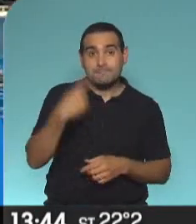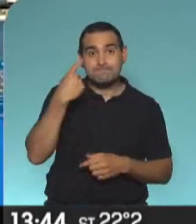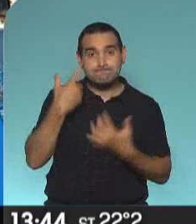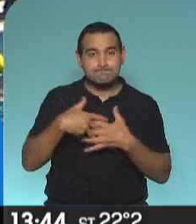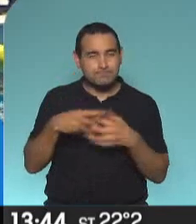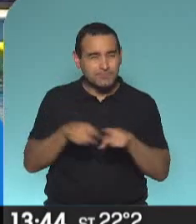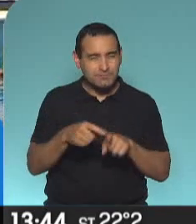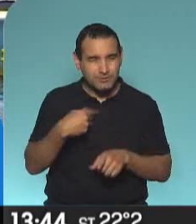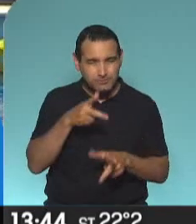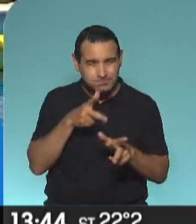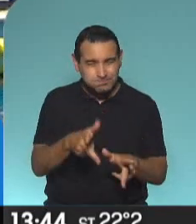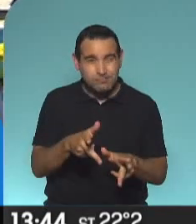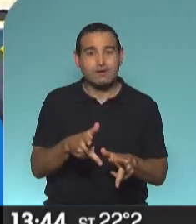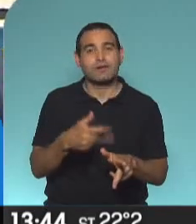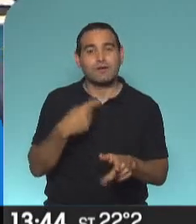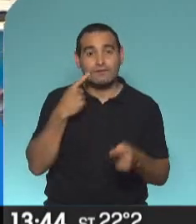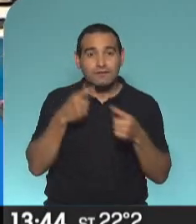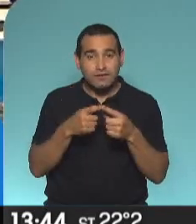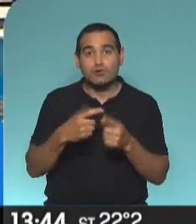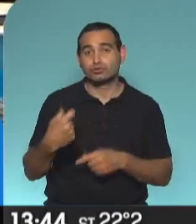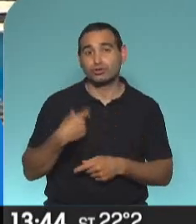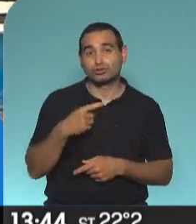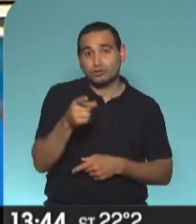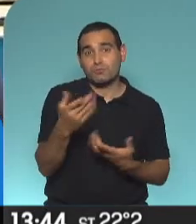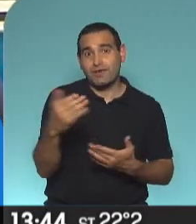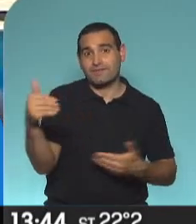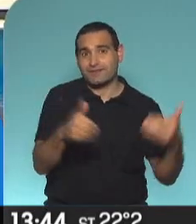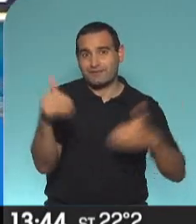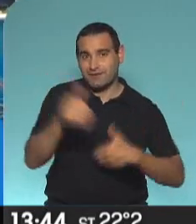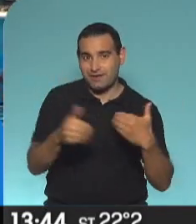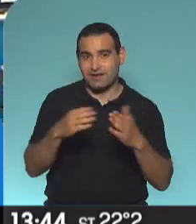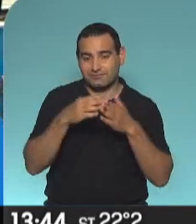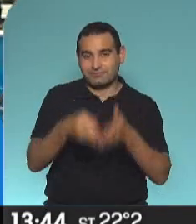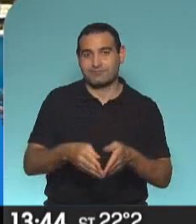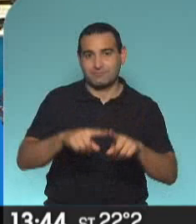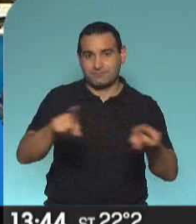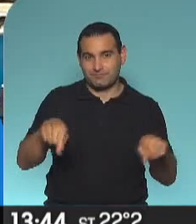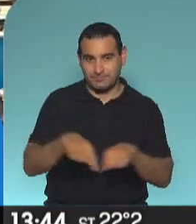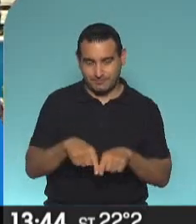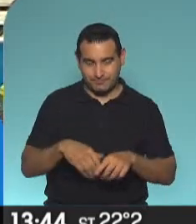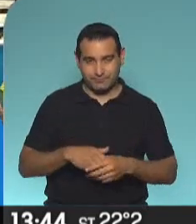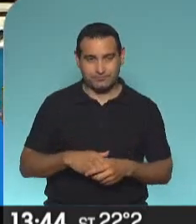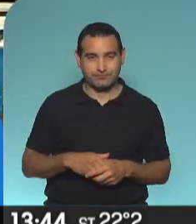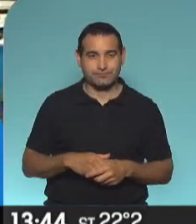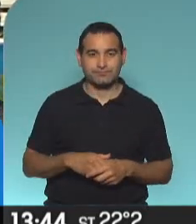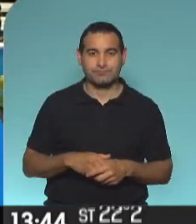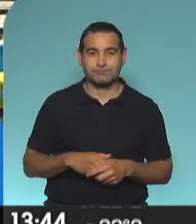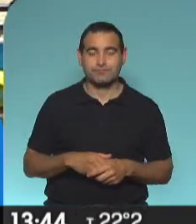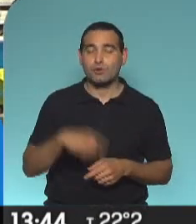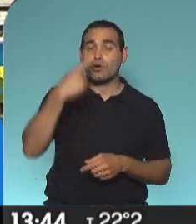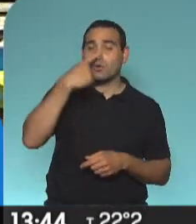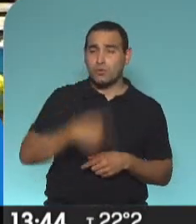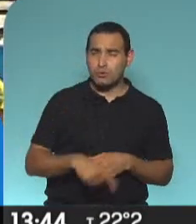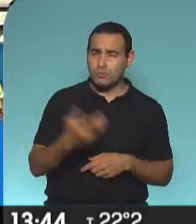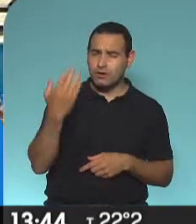dije anteriormente, haya una brecha para los socios también que puedan venir a usar la pileta cuando lo necesiten y lo deseen. Y por último,